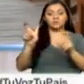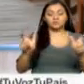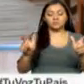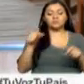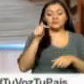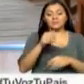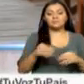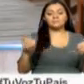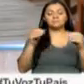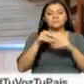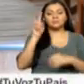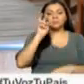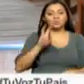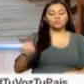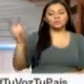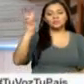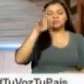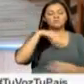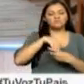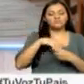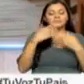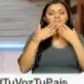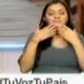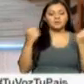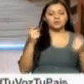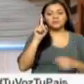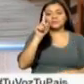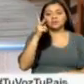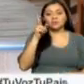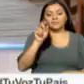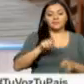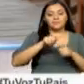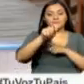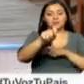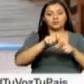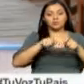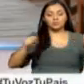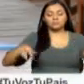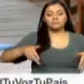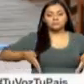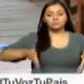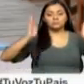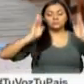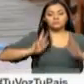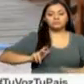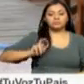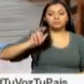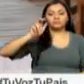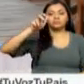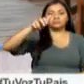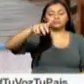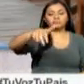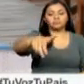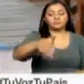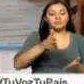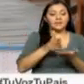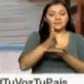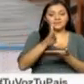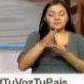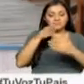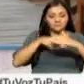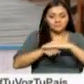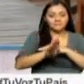zona y de los turistas, como es el mejoramiento de 120 metros de caminera que sirve de acceso a la ecoaldea en